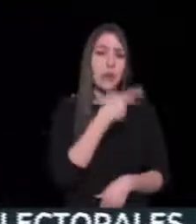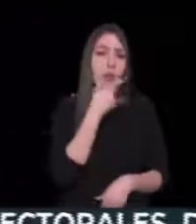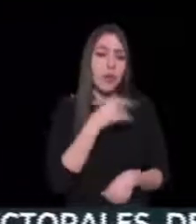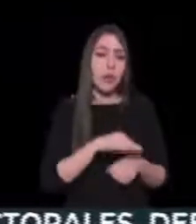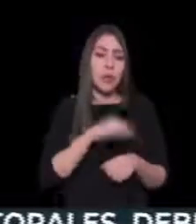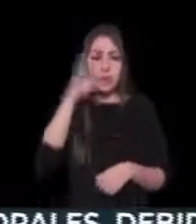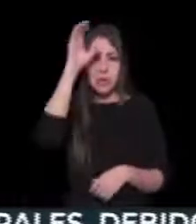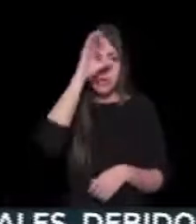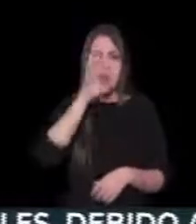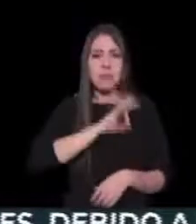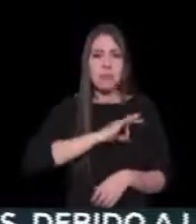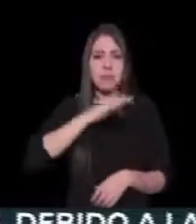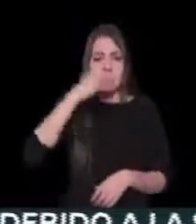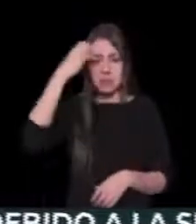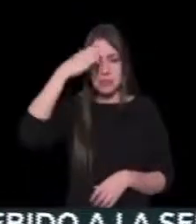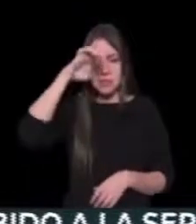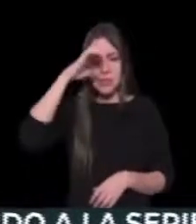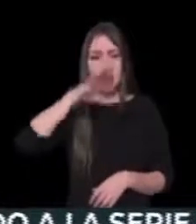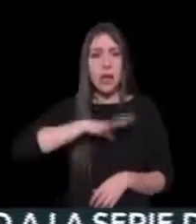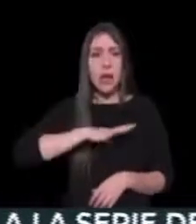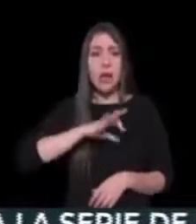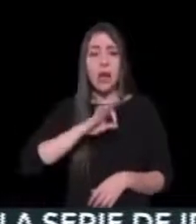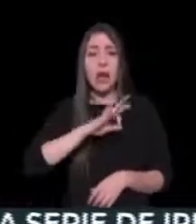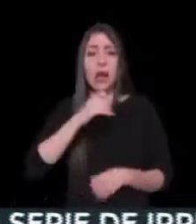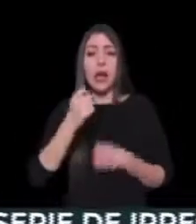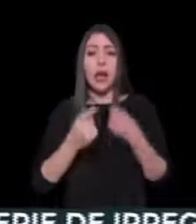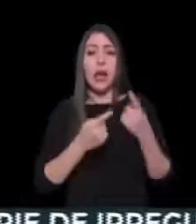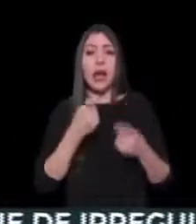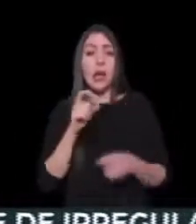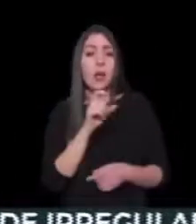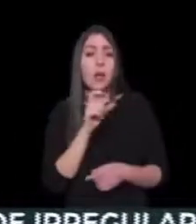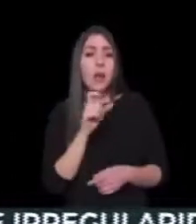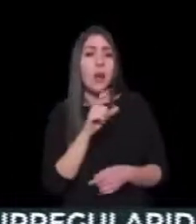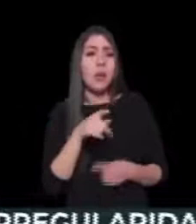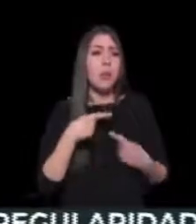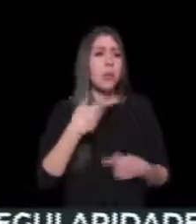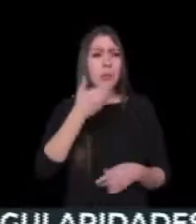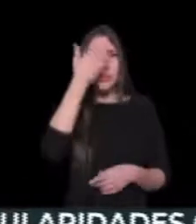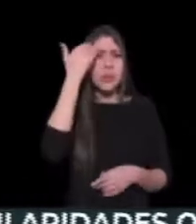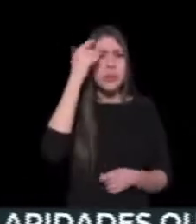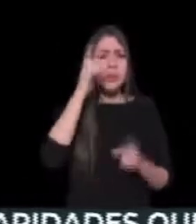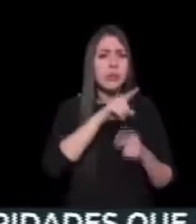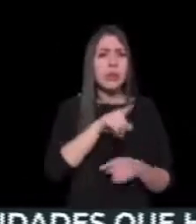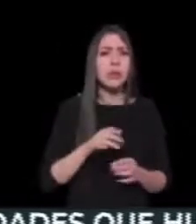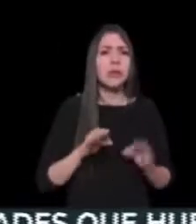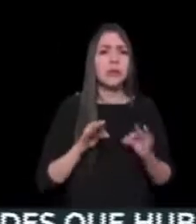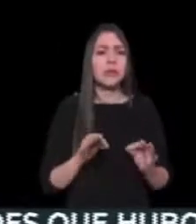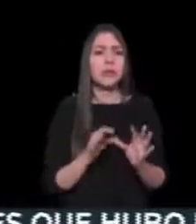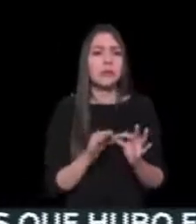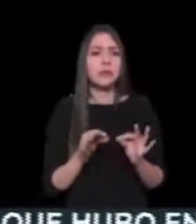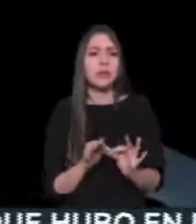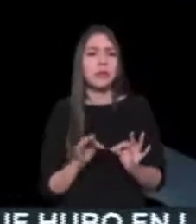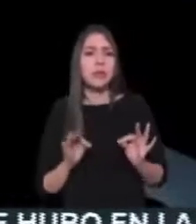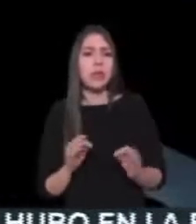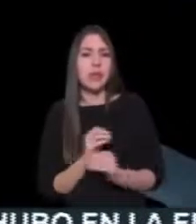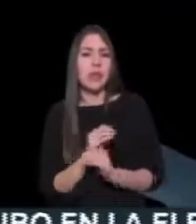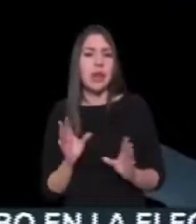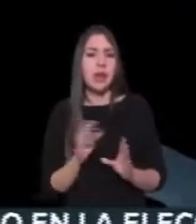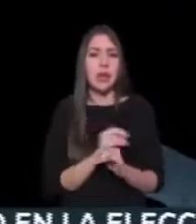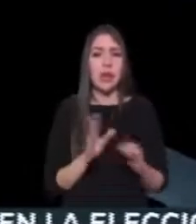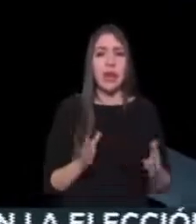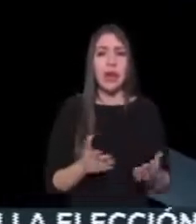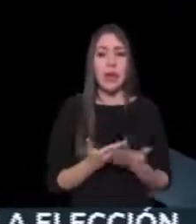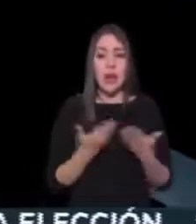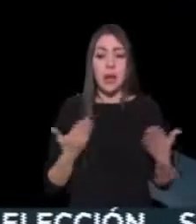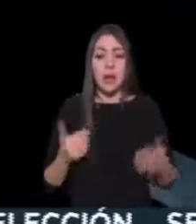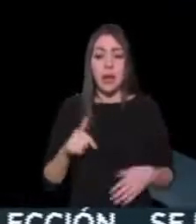esa habilidad para aterrizar para los que no compartimos esos conocimientos y poder entenderles. Mucha gente hoy en